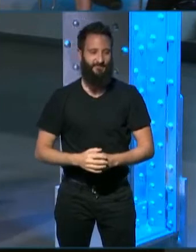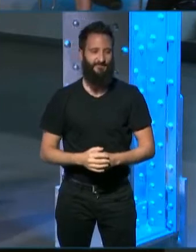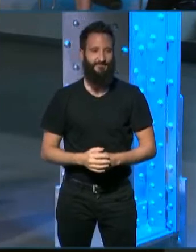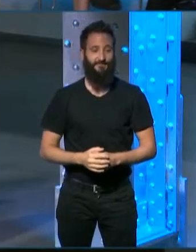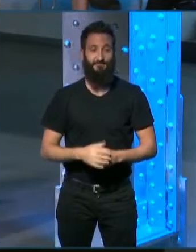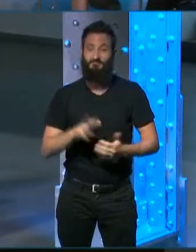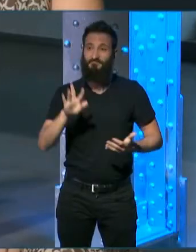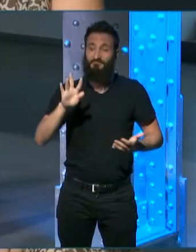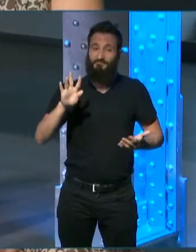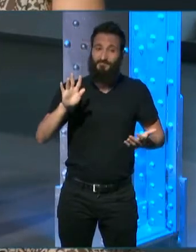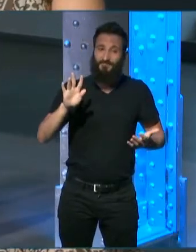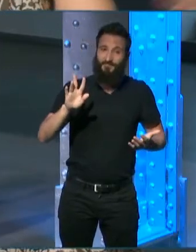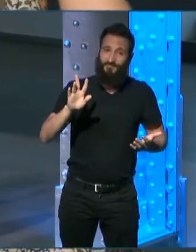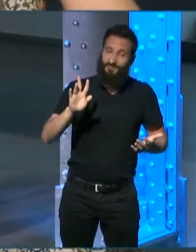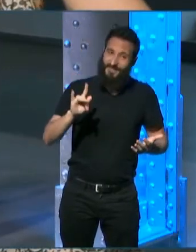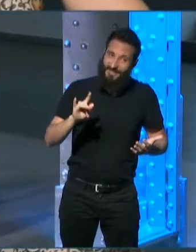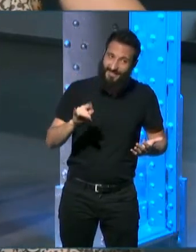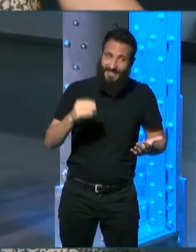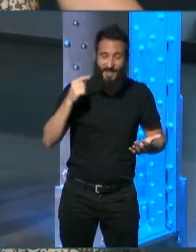sí, no, yo creo que no. Pero